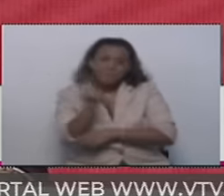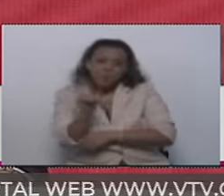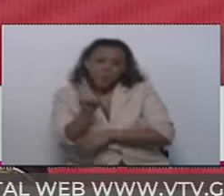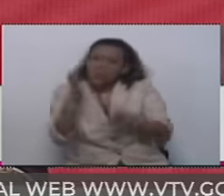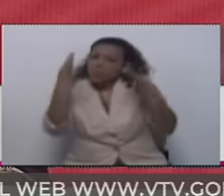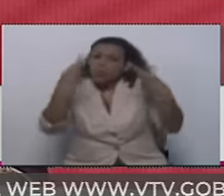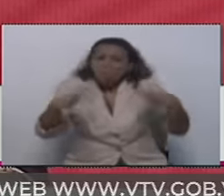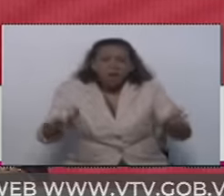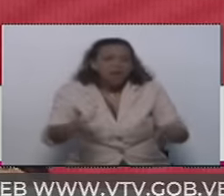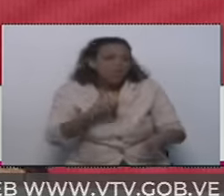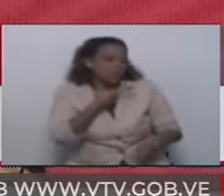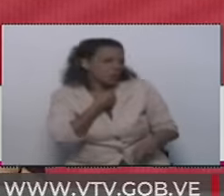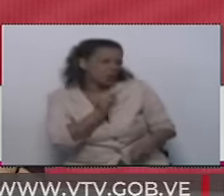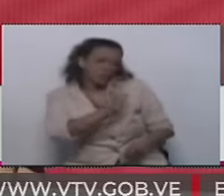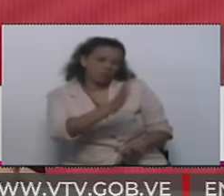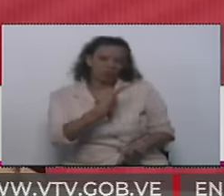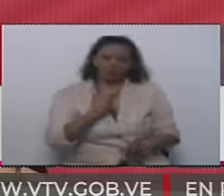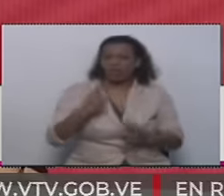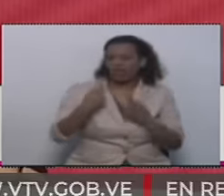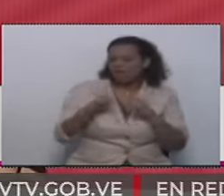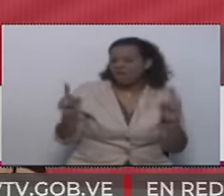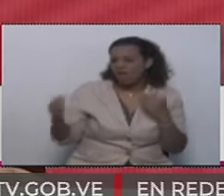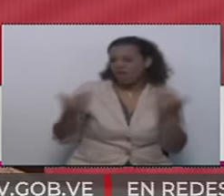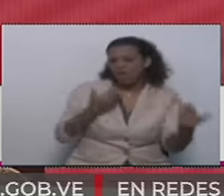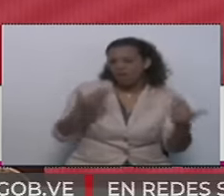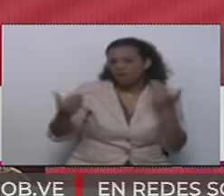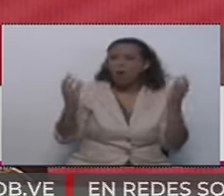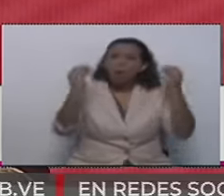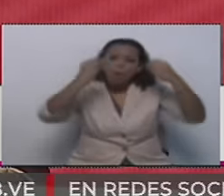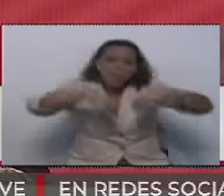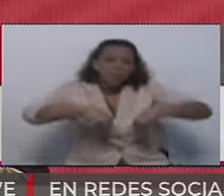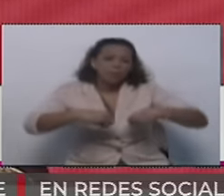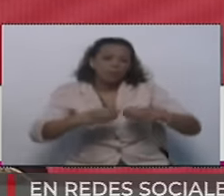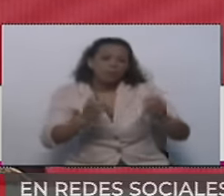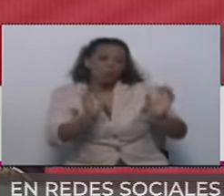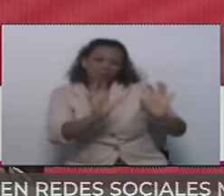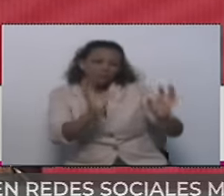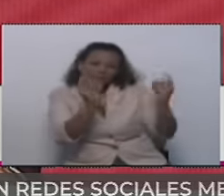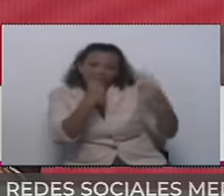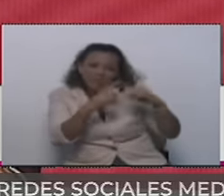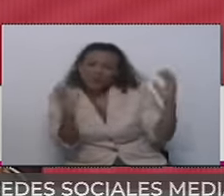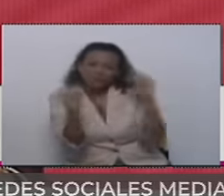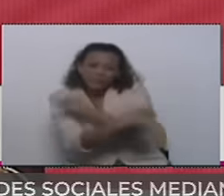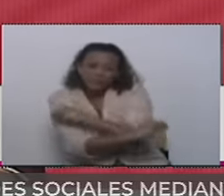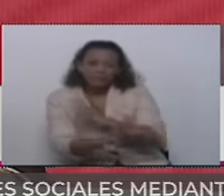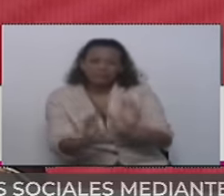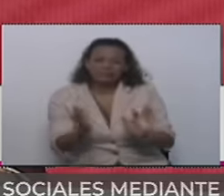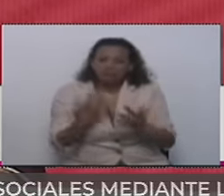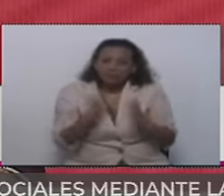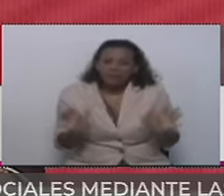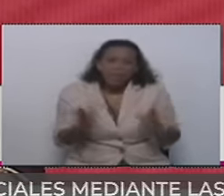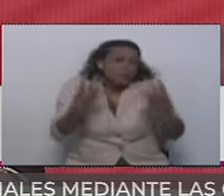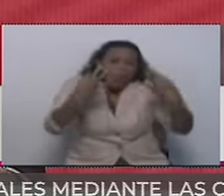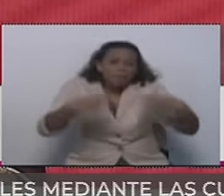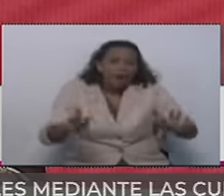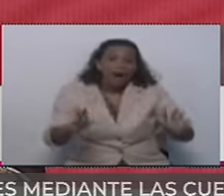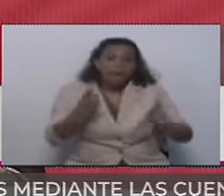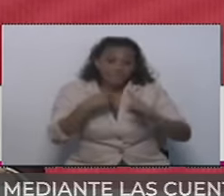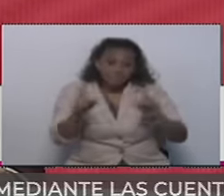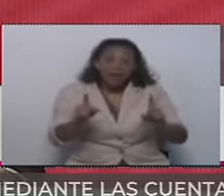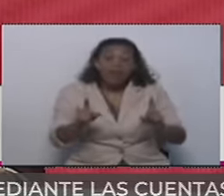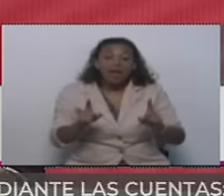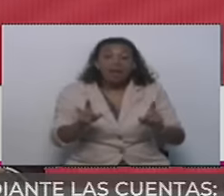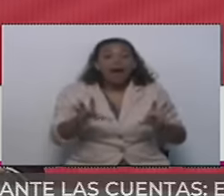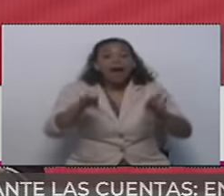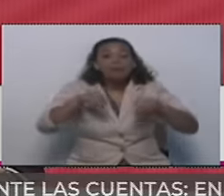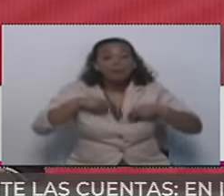normal, siempre tendremos diferencias de criterio. Unos opinarán una cosa, otros opinarán otra cosa. Pero si algo debemos tener todos